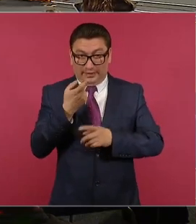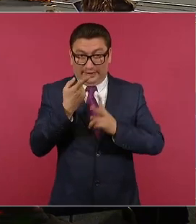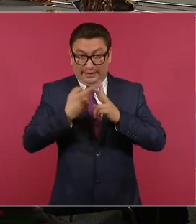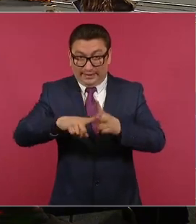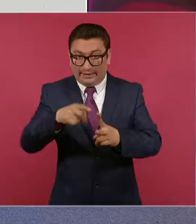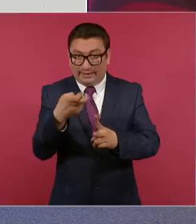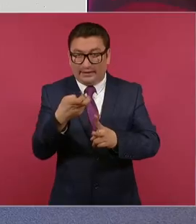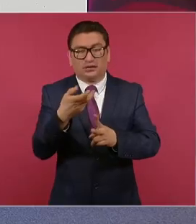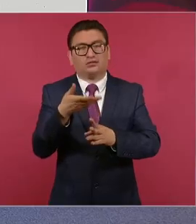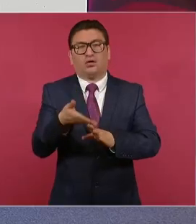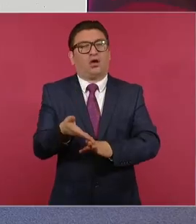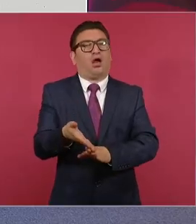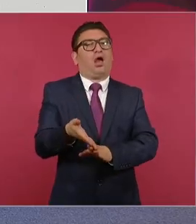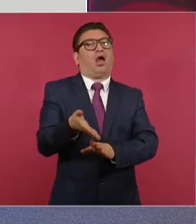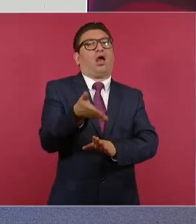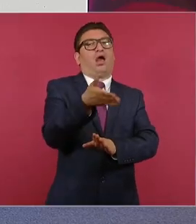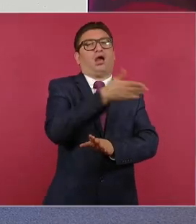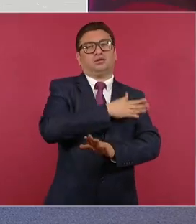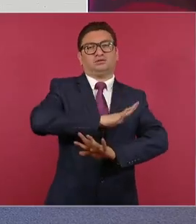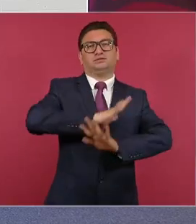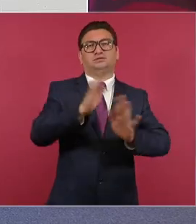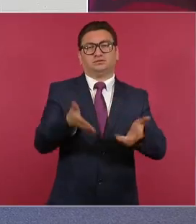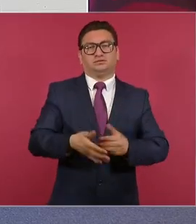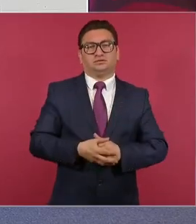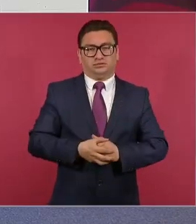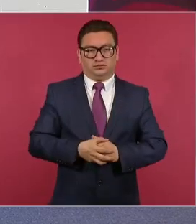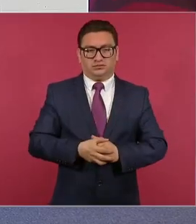de bastante tiempo atrás.